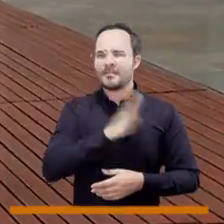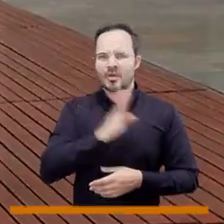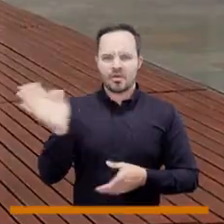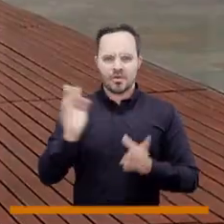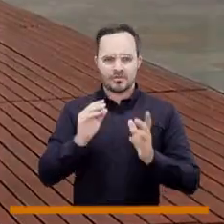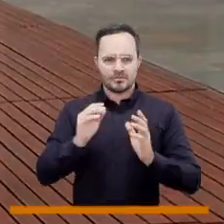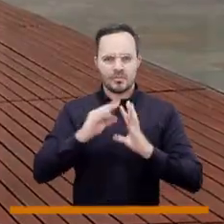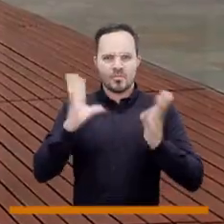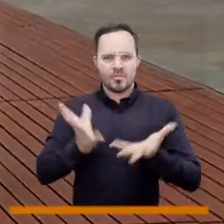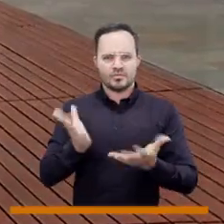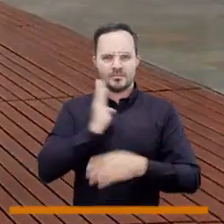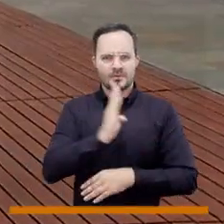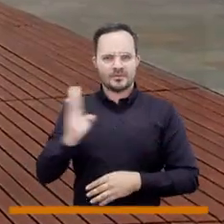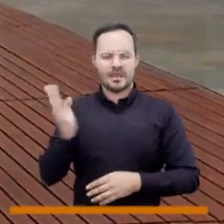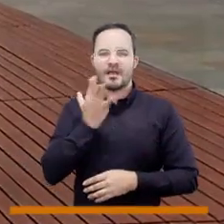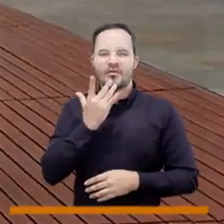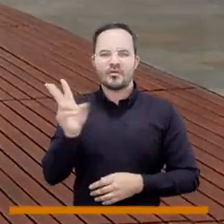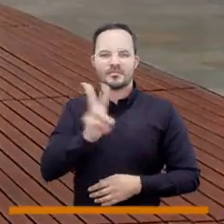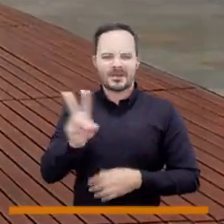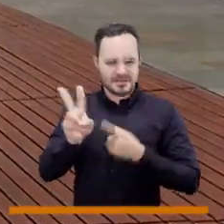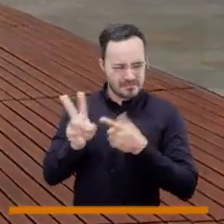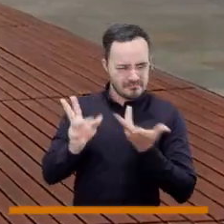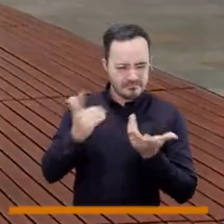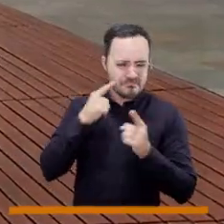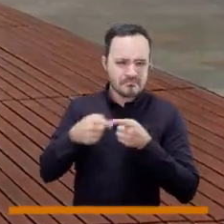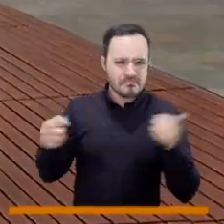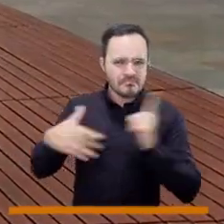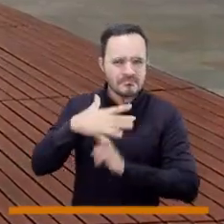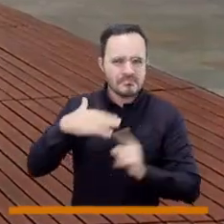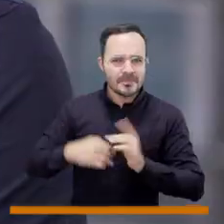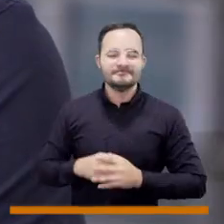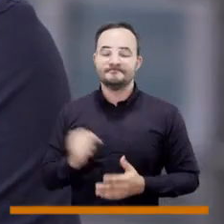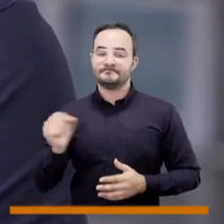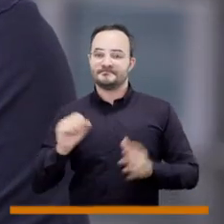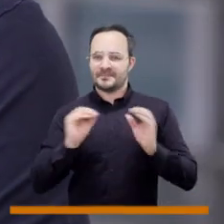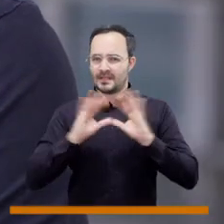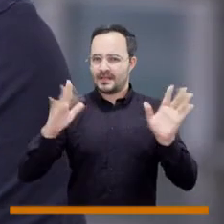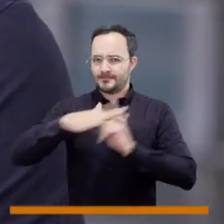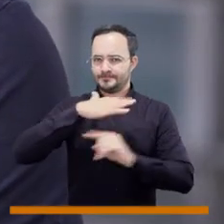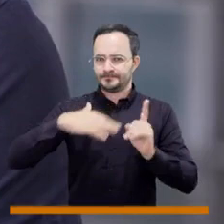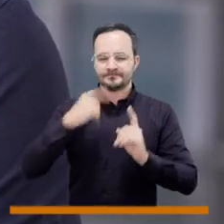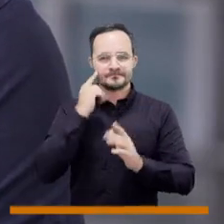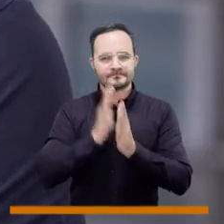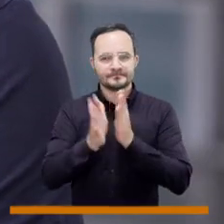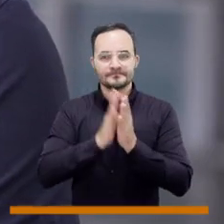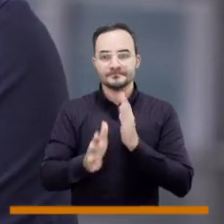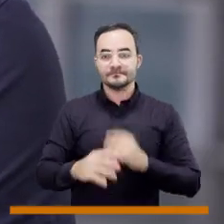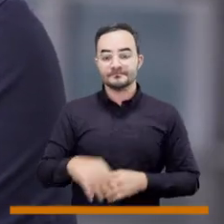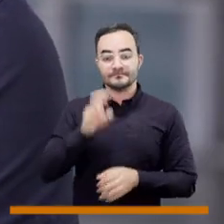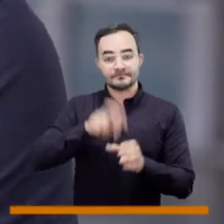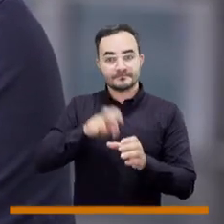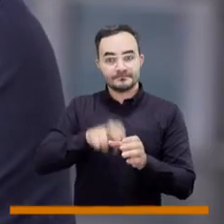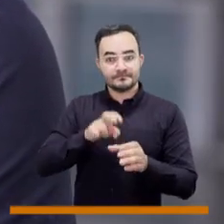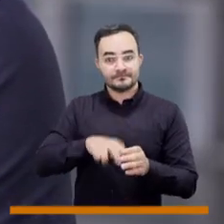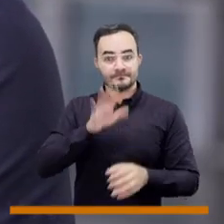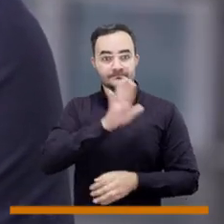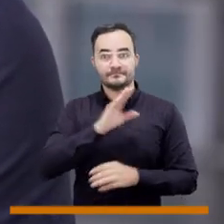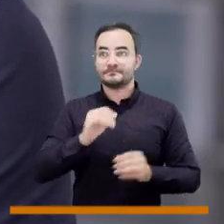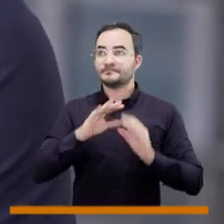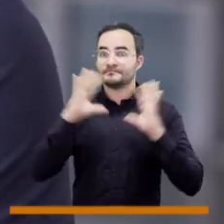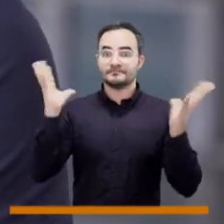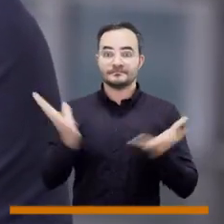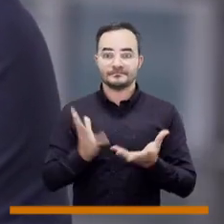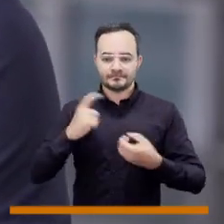muy importante darle un contexto a los oyentes sobre este premio y de dónde viene. Viene de la IFLA, que es la federación más importante que